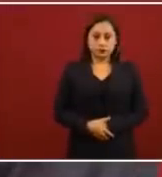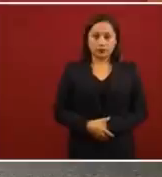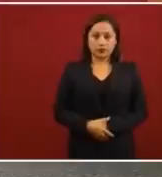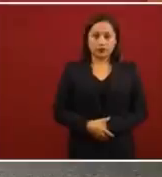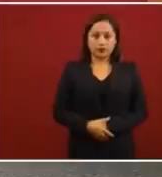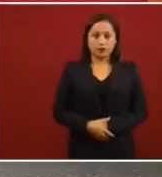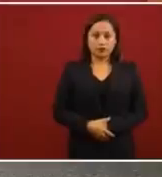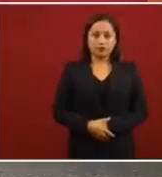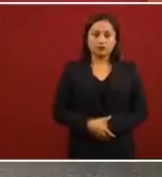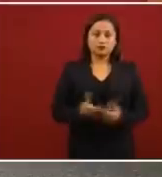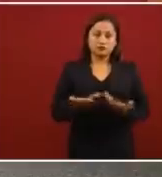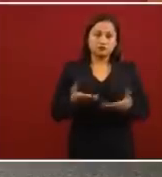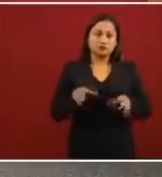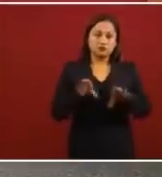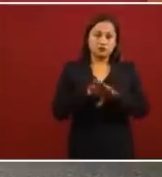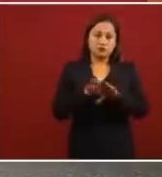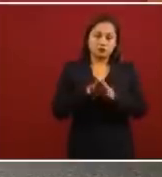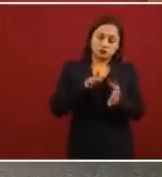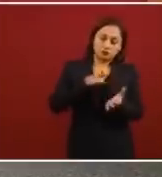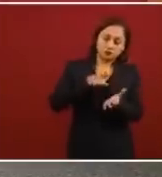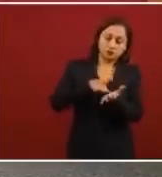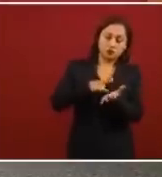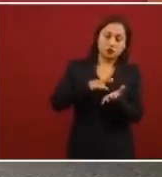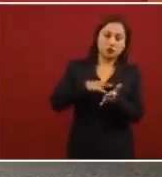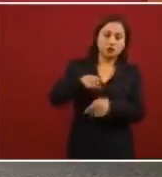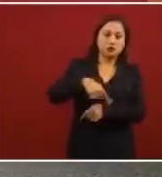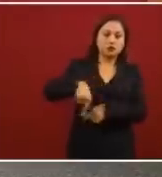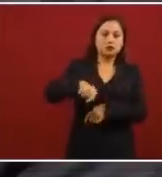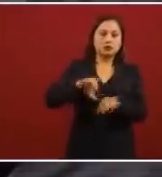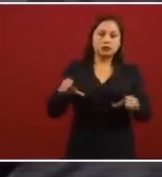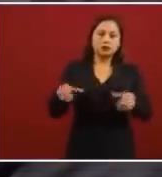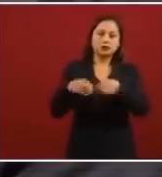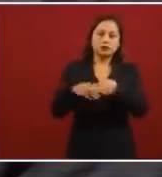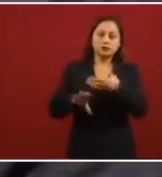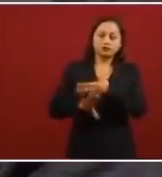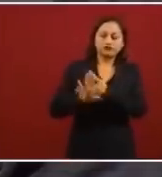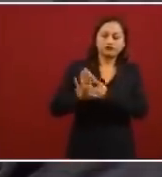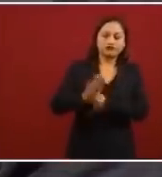apoyar a quienes viven en la marginación, en el olvido.